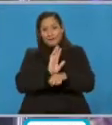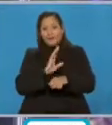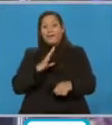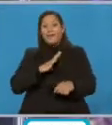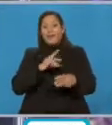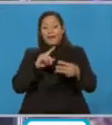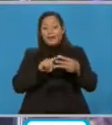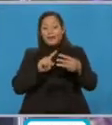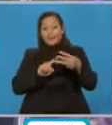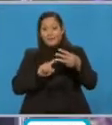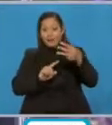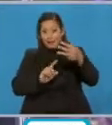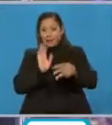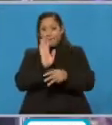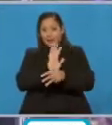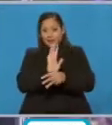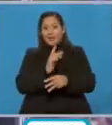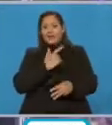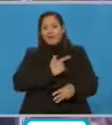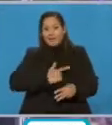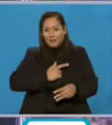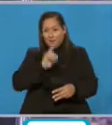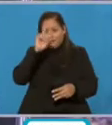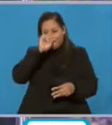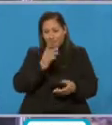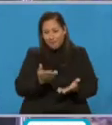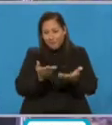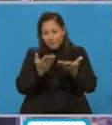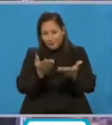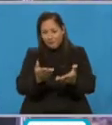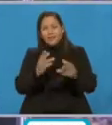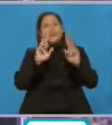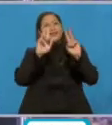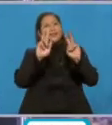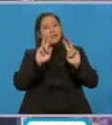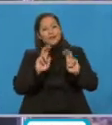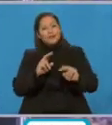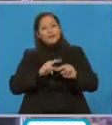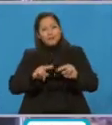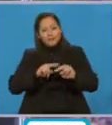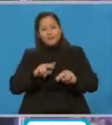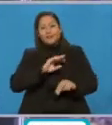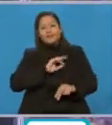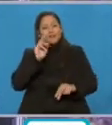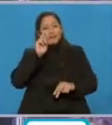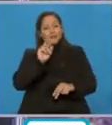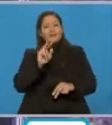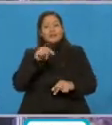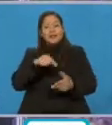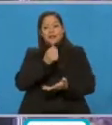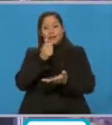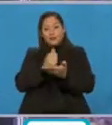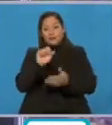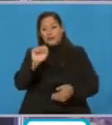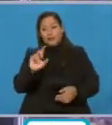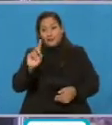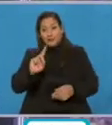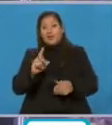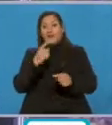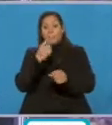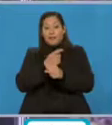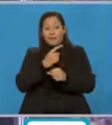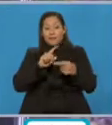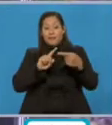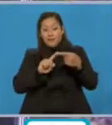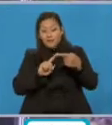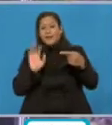3 películas que me gustaría como recomendar de la cartelera que podemos disfrutar en la ciudad este fin de semana. La primera tal